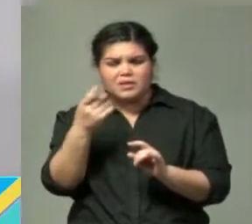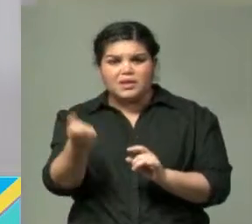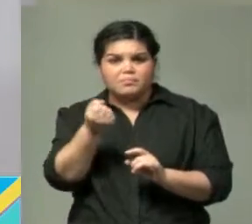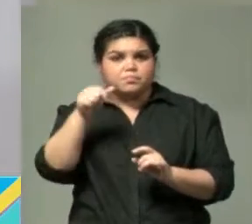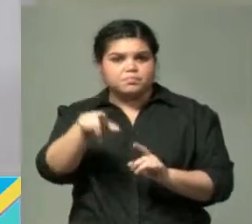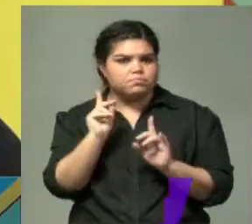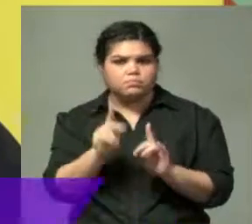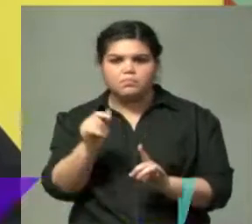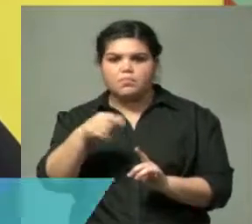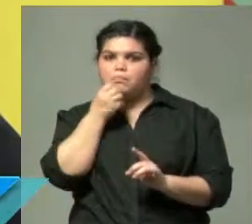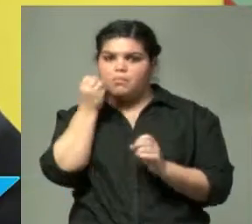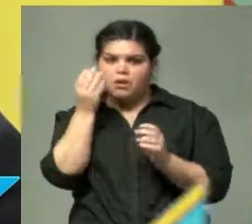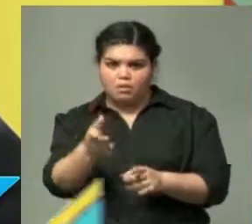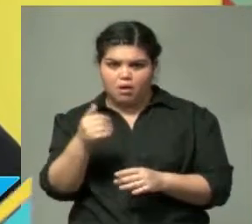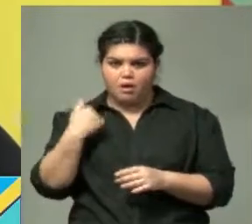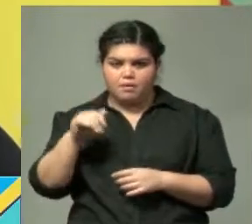Entonces no es algo